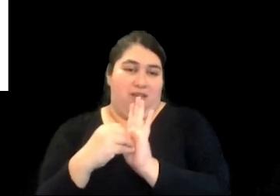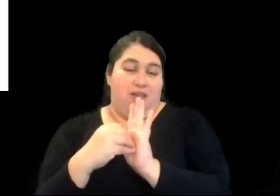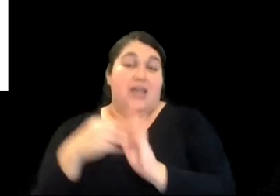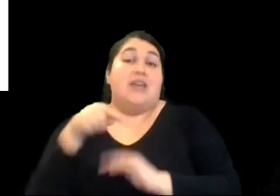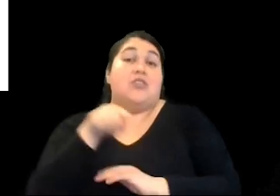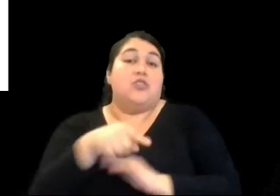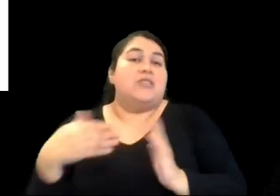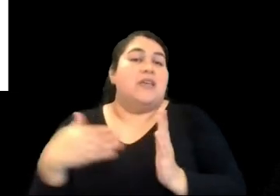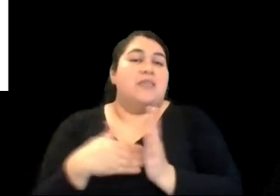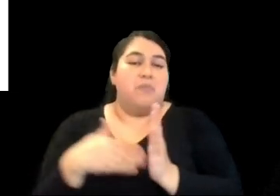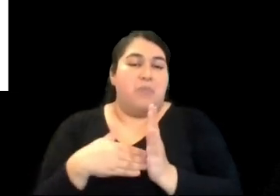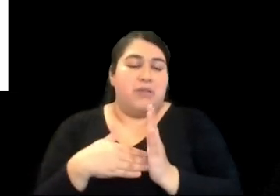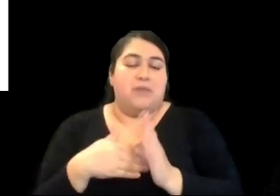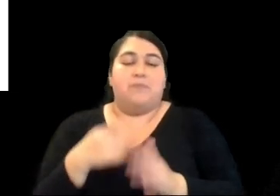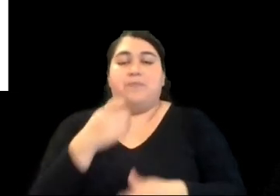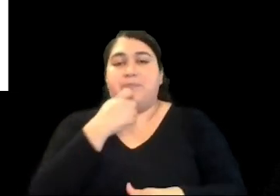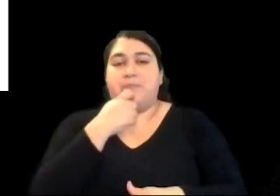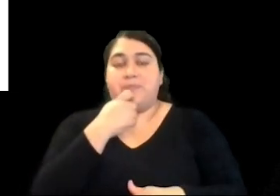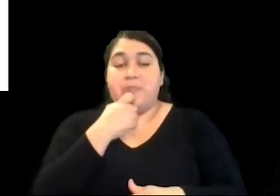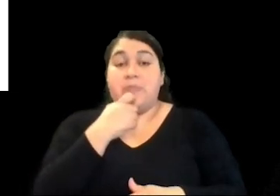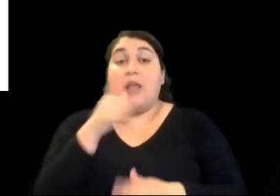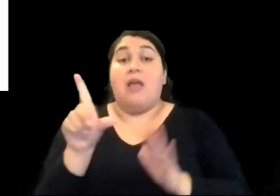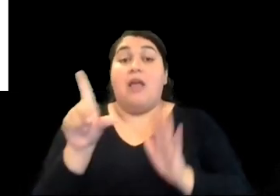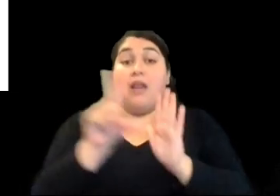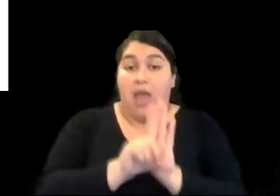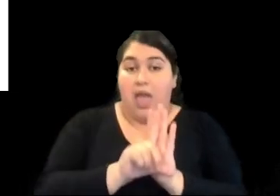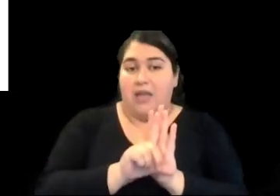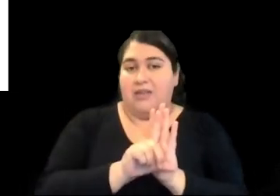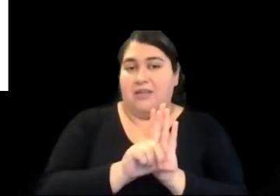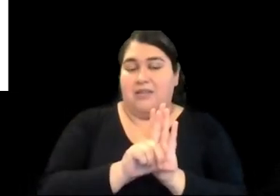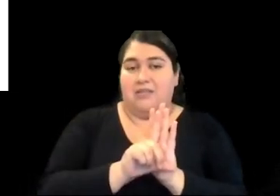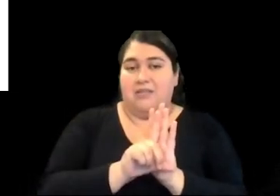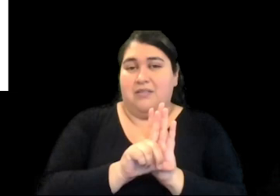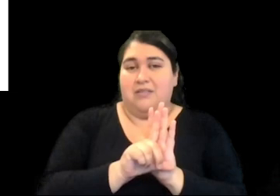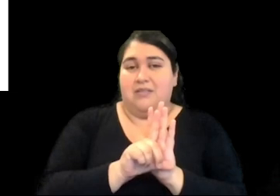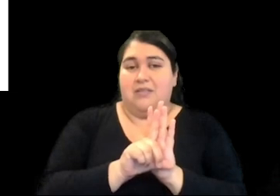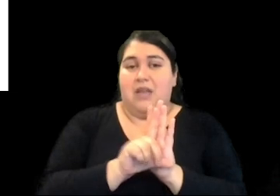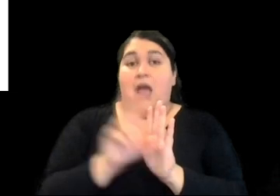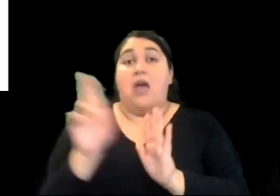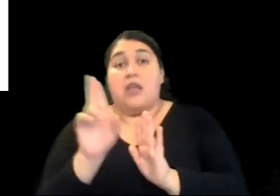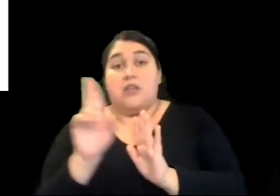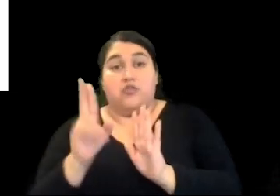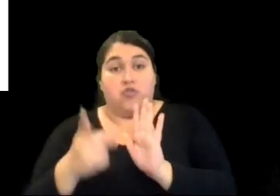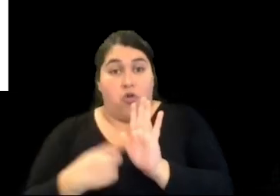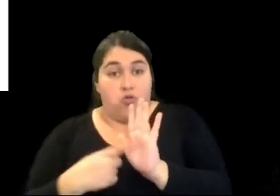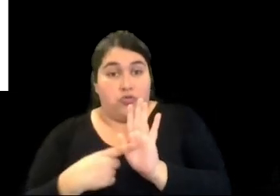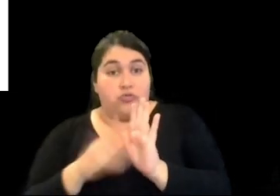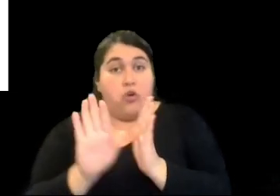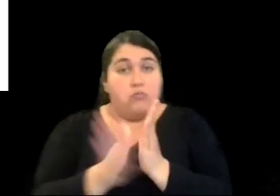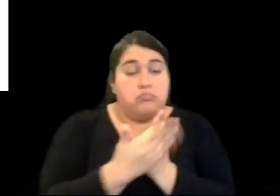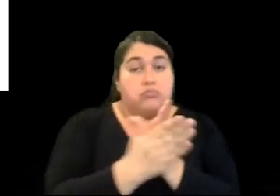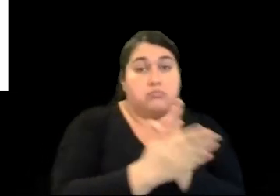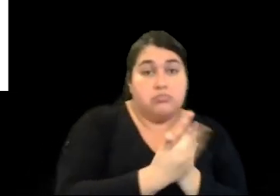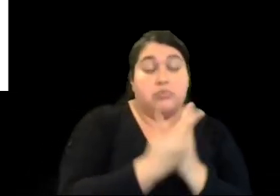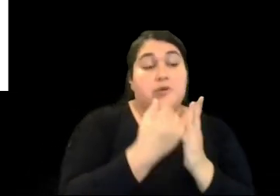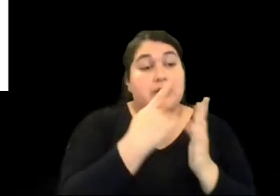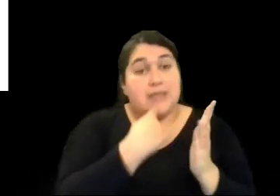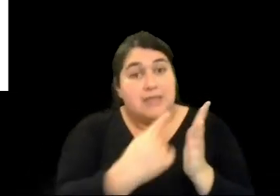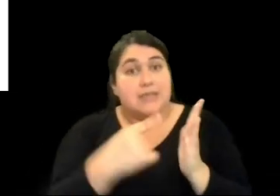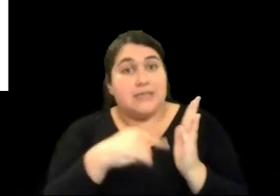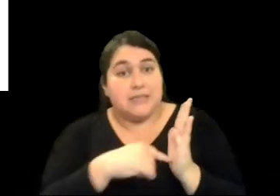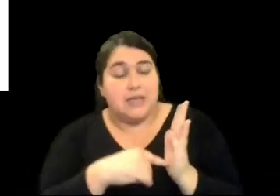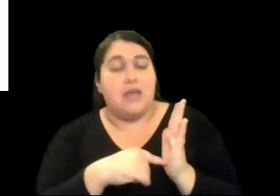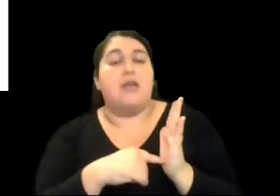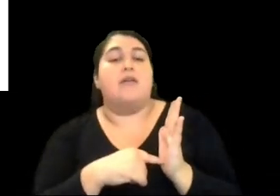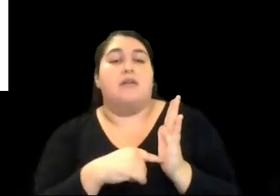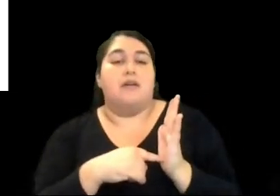específico, como la ley establece y la resolución la posibilidad de refinanciación pura y exclusivamente, todo